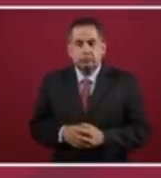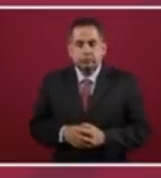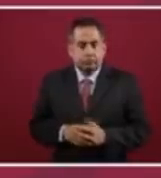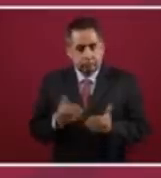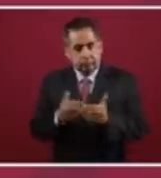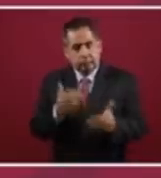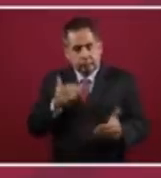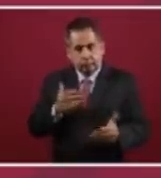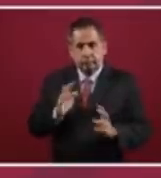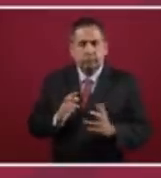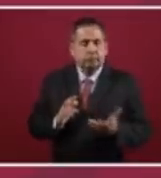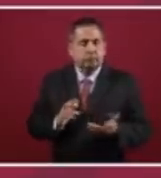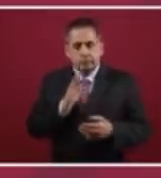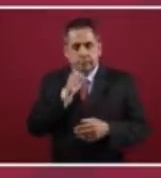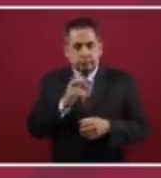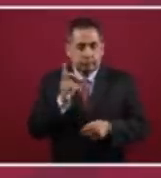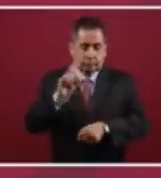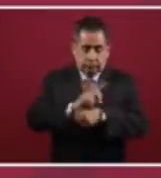al